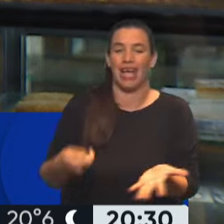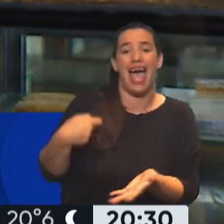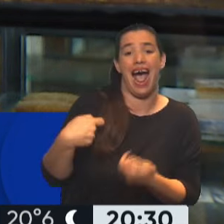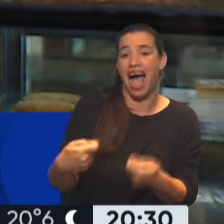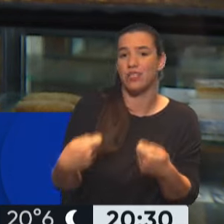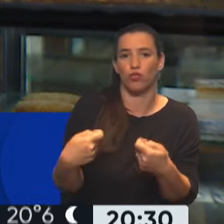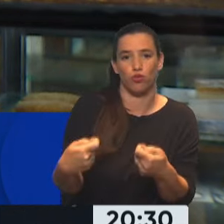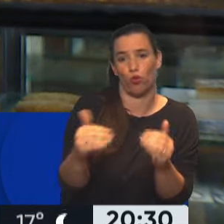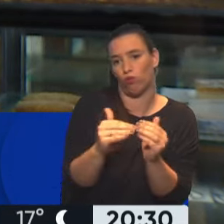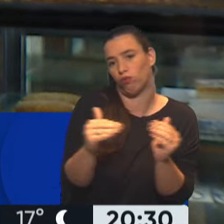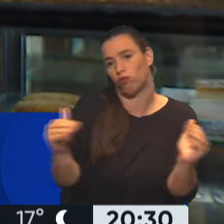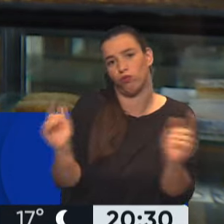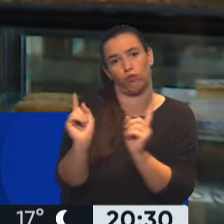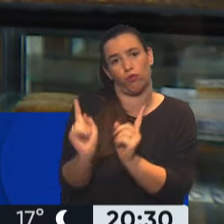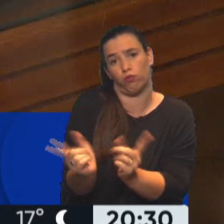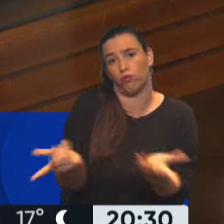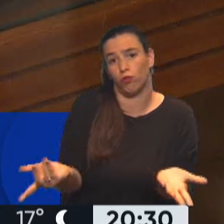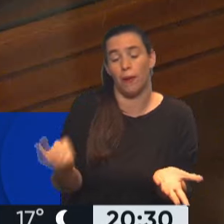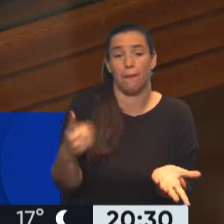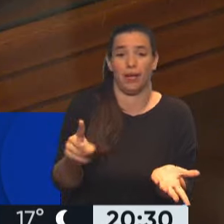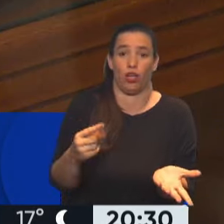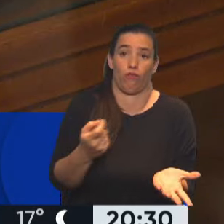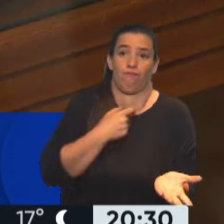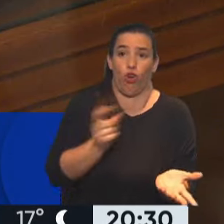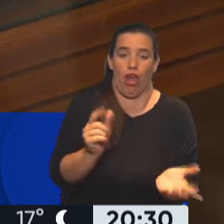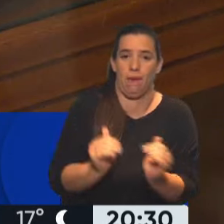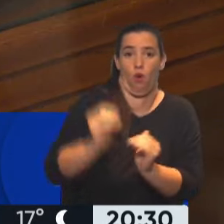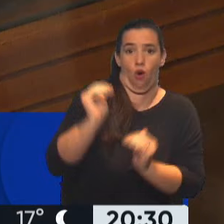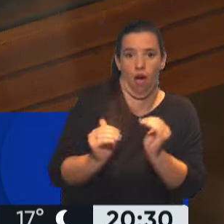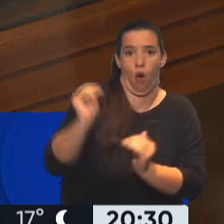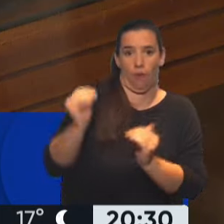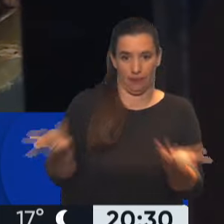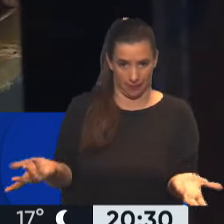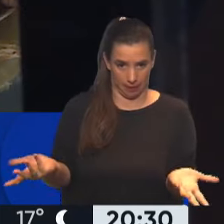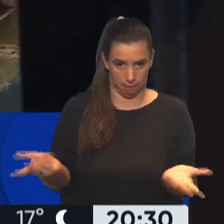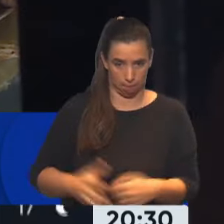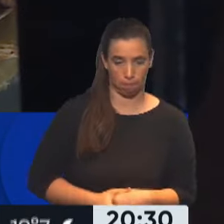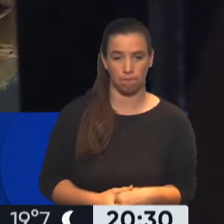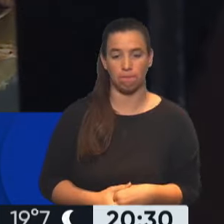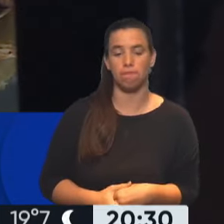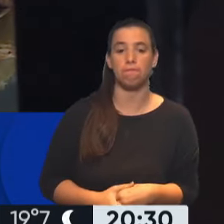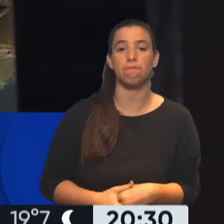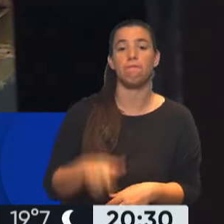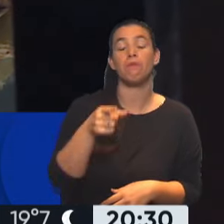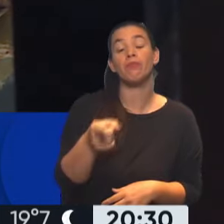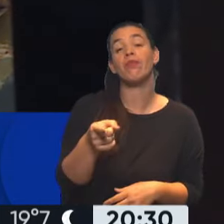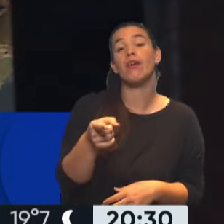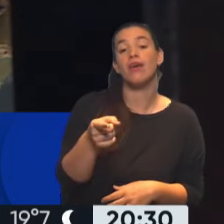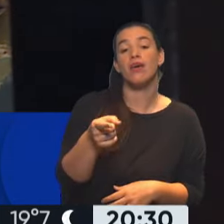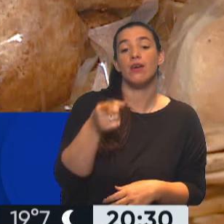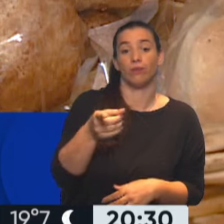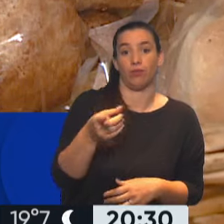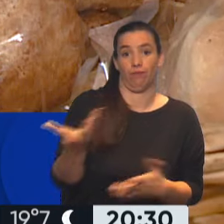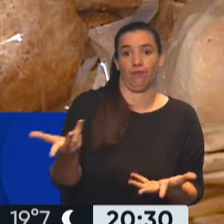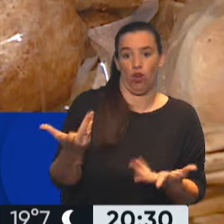tratamos de mantenerlo ahí. ¿Se está absorbiendo los costos que a vos te aumentaron? Para no trasladarlo a